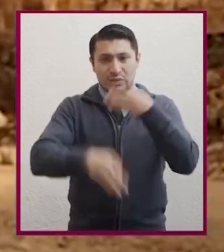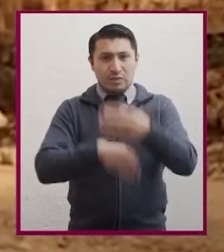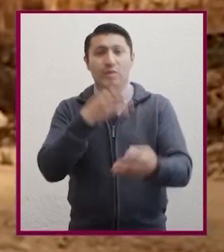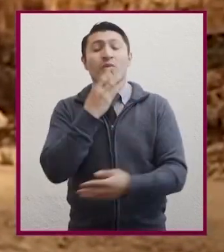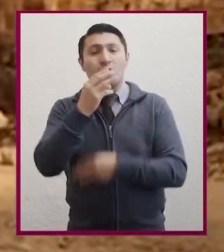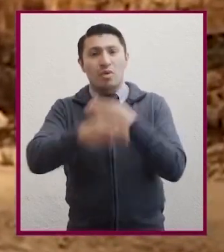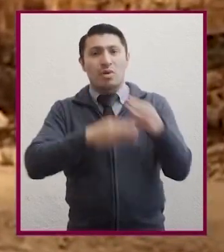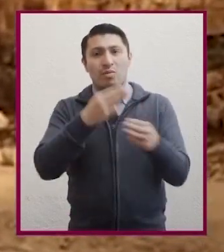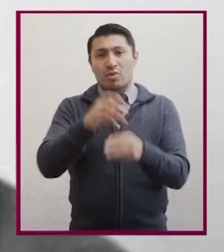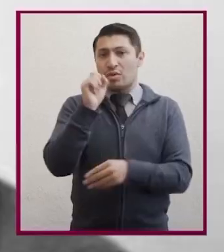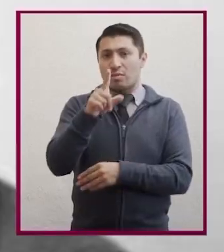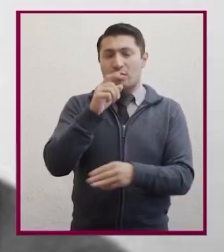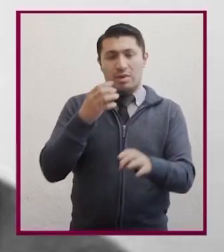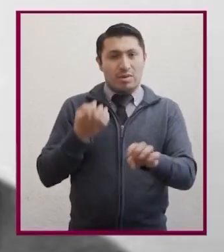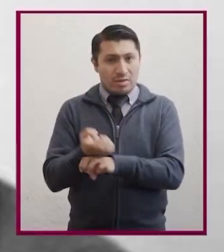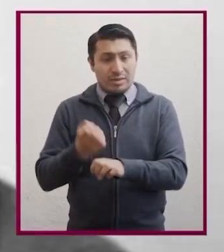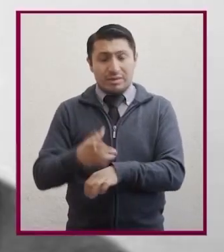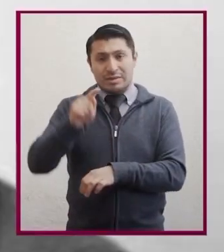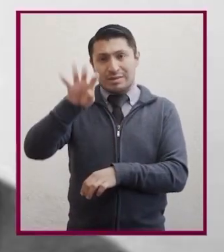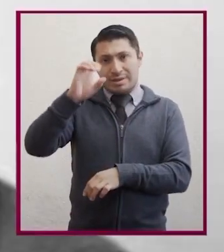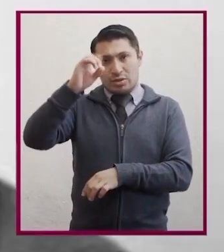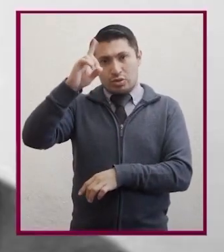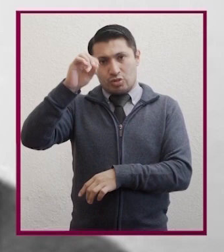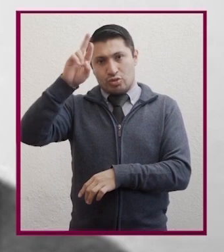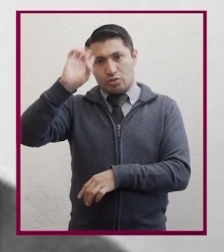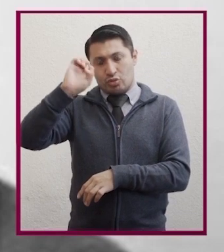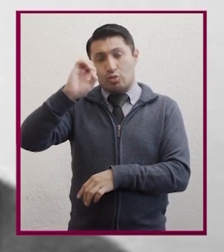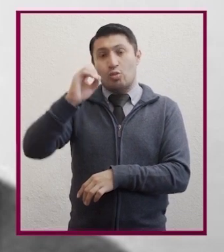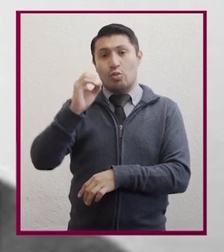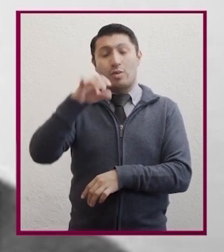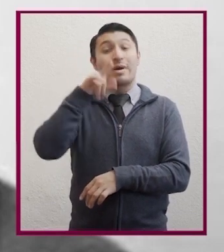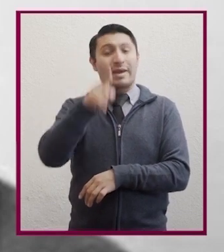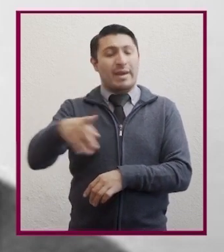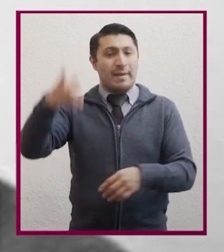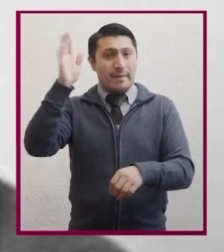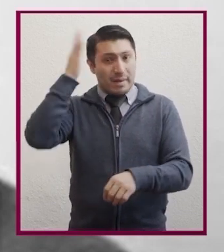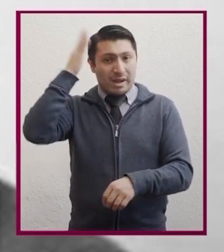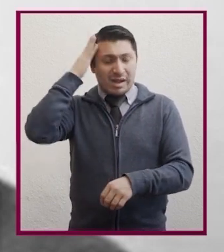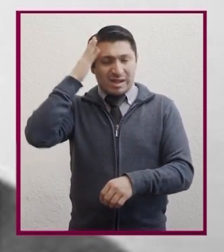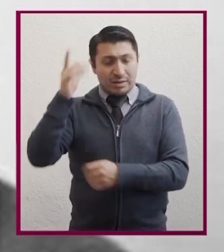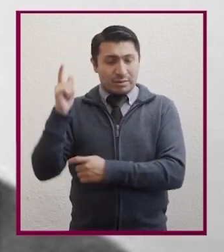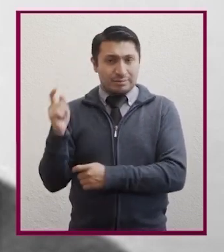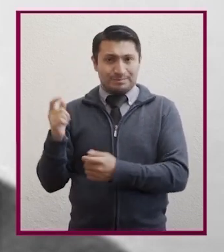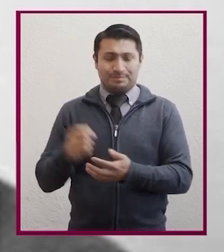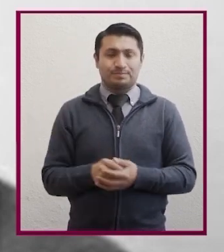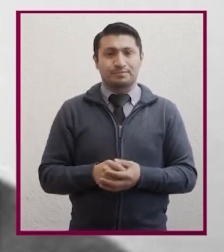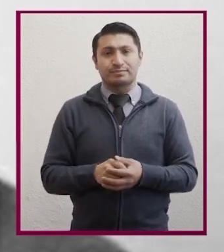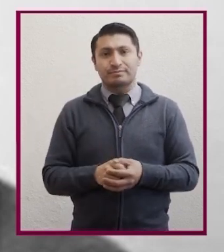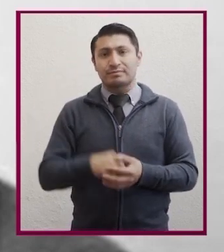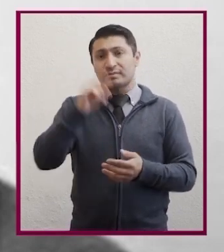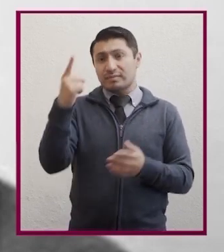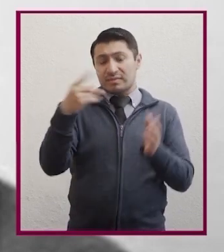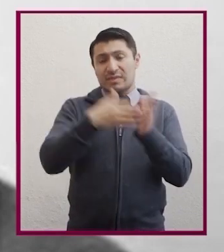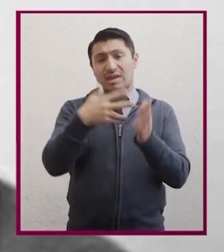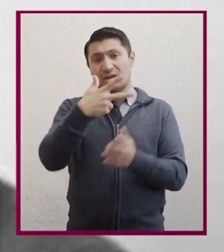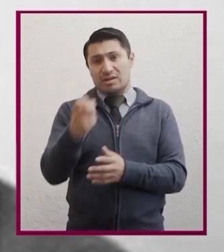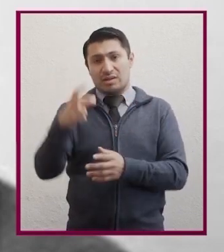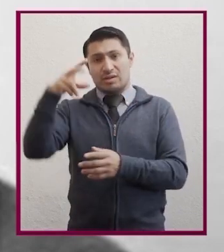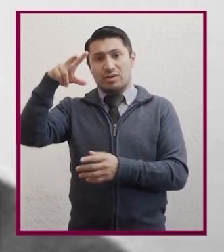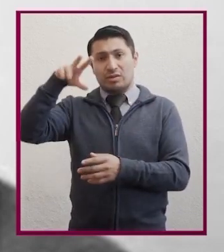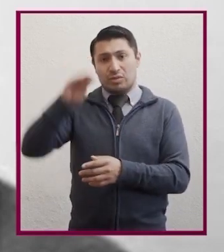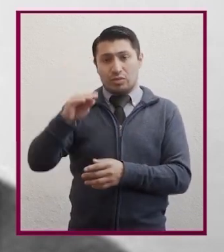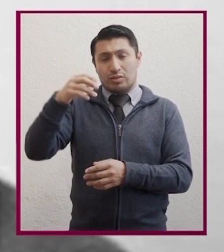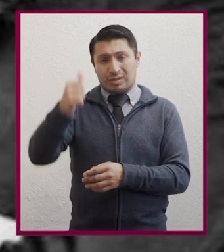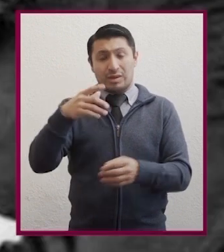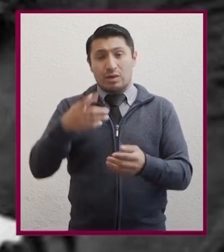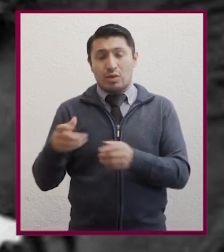en un mismo Estado. Teodoro Herzl fue el principal dirigente de este movimiento. En 1896, Herzl publicó